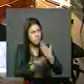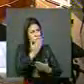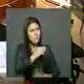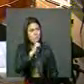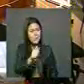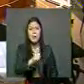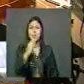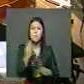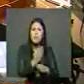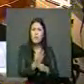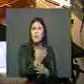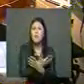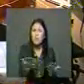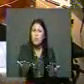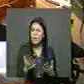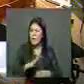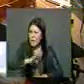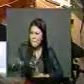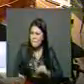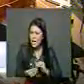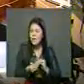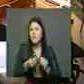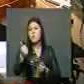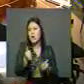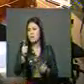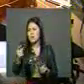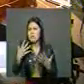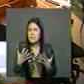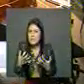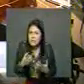litigios asociados con